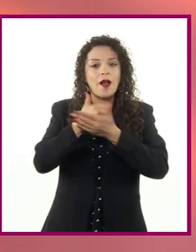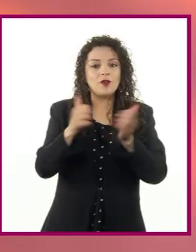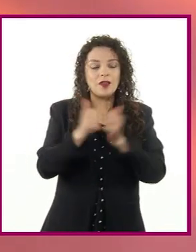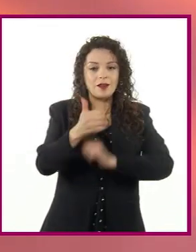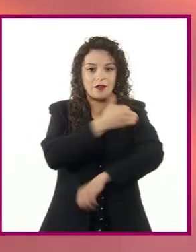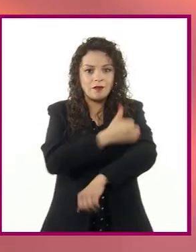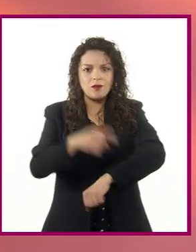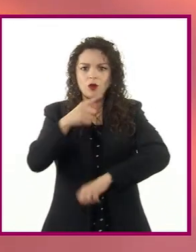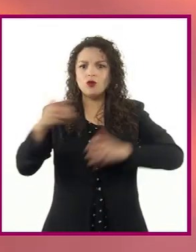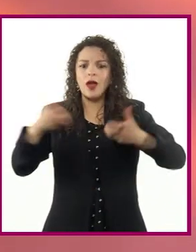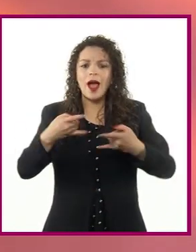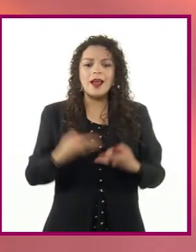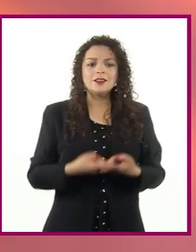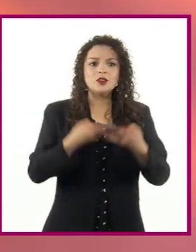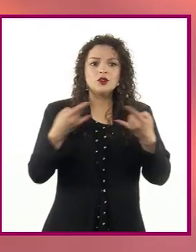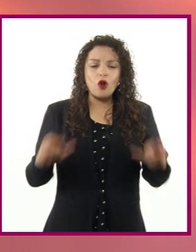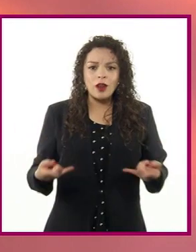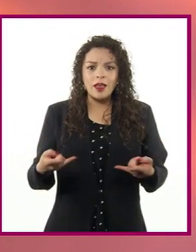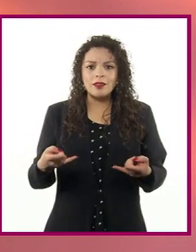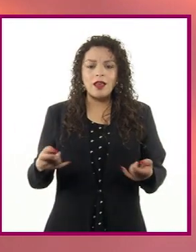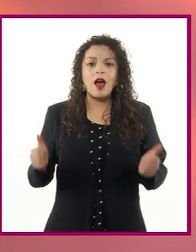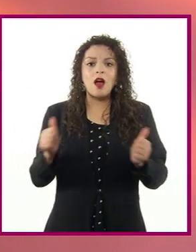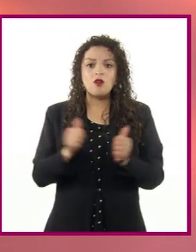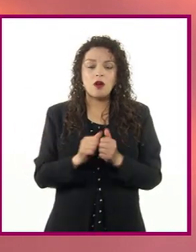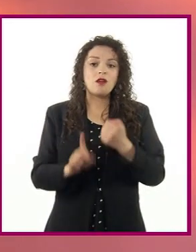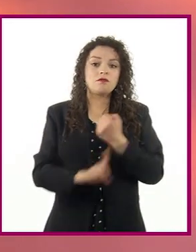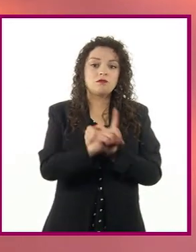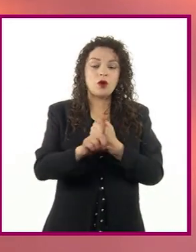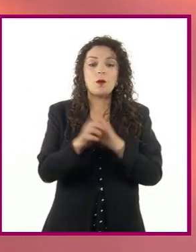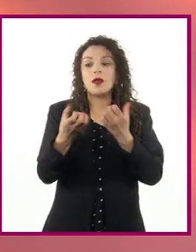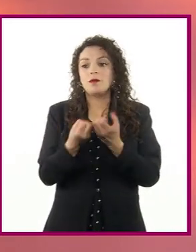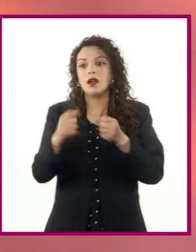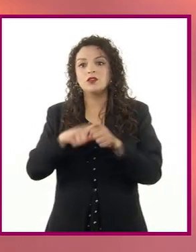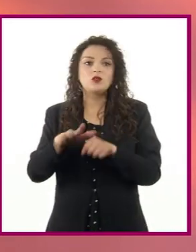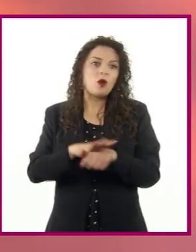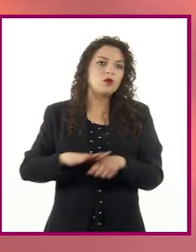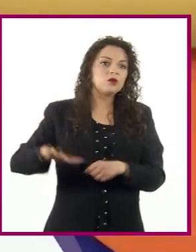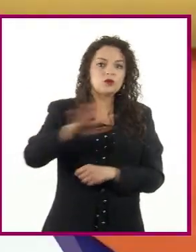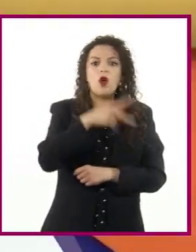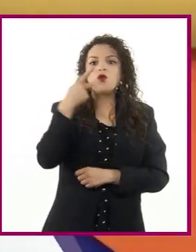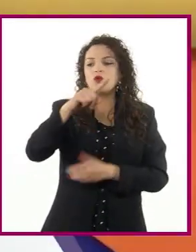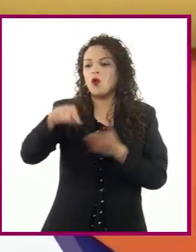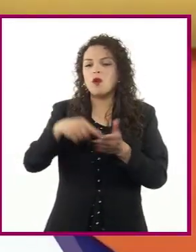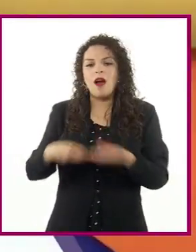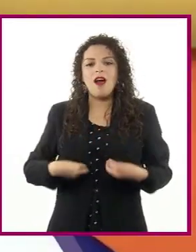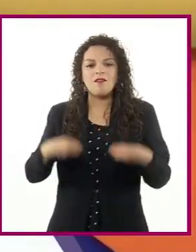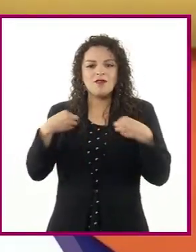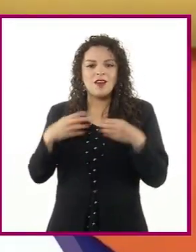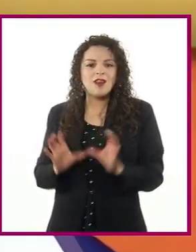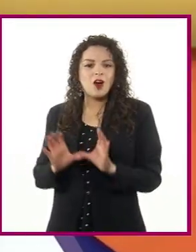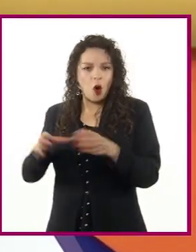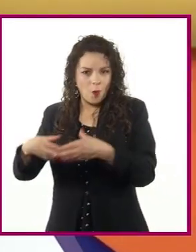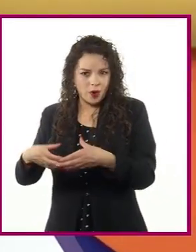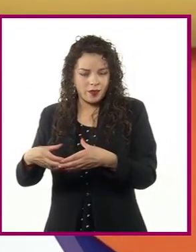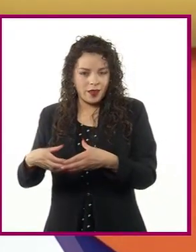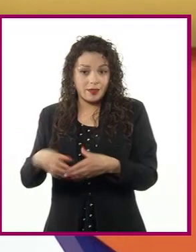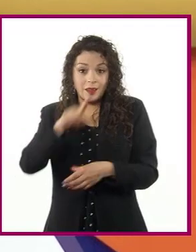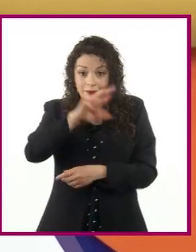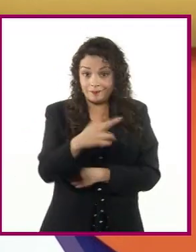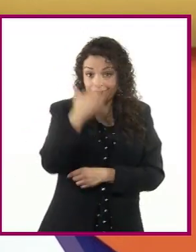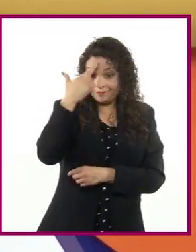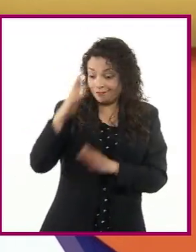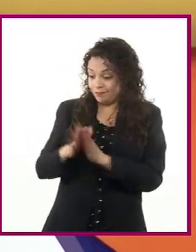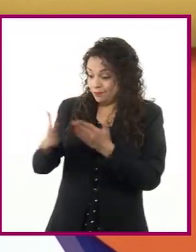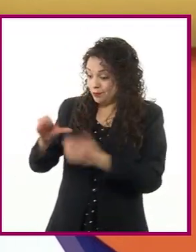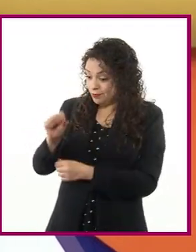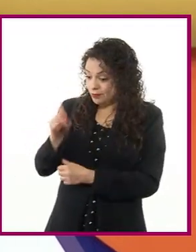familia, realicen una historieta basada en una problemática social de su comunidad. Les recuerdo que en su libro de texto